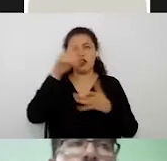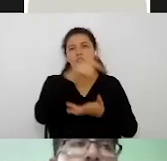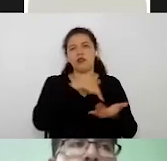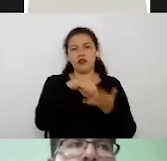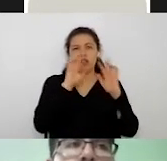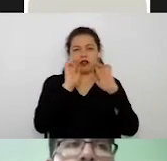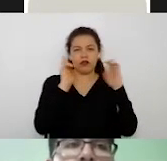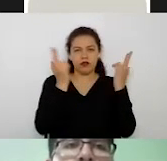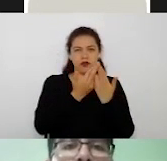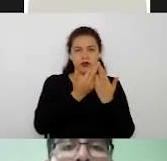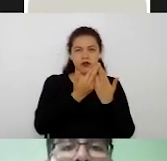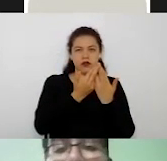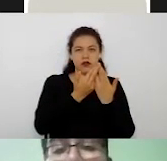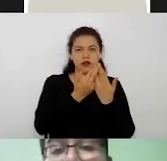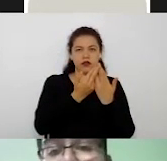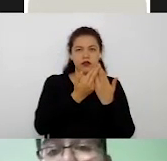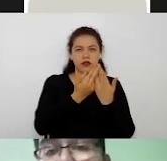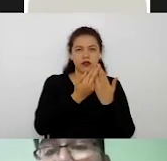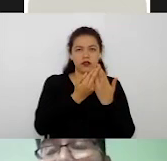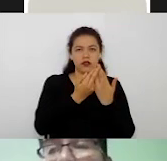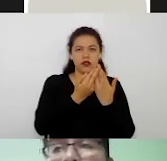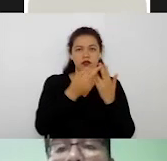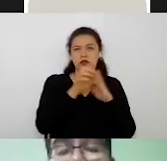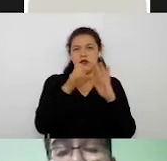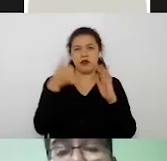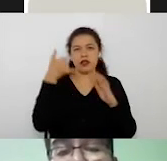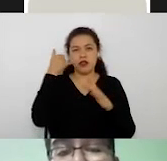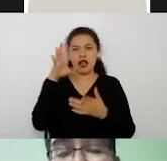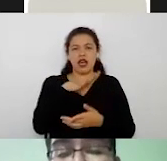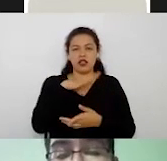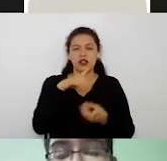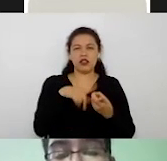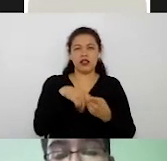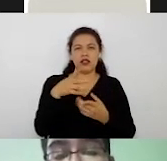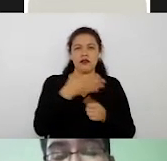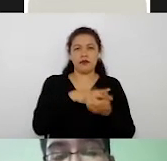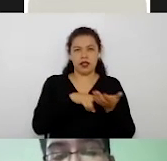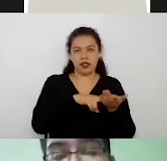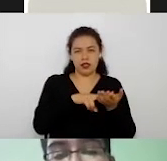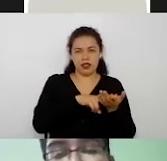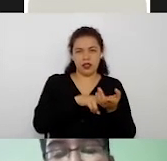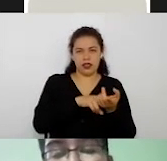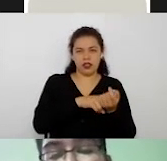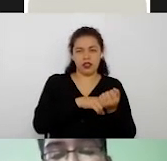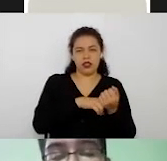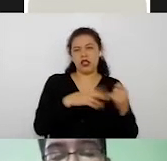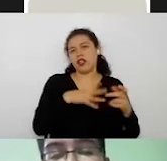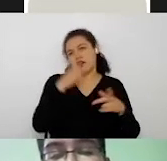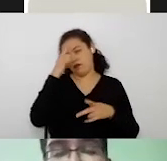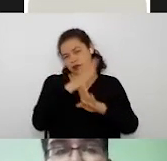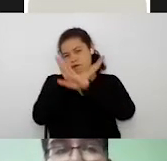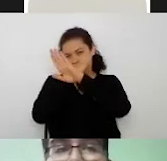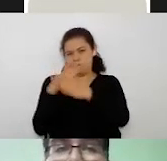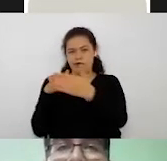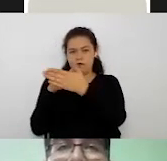reunión, donde se encuentra, por ejemplo, un teléfono, son de color verde. Y los que son restrictivos, que son,